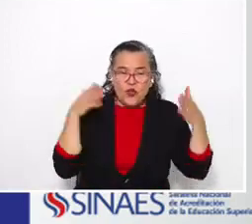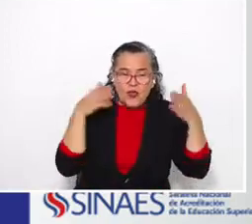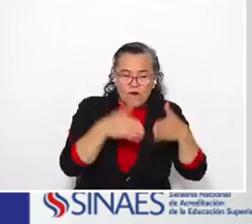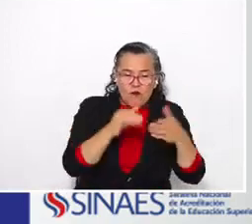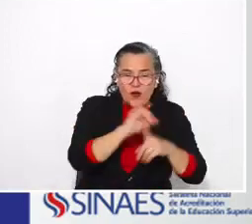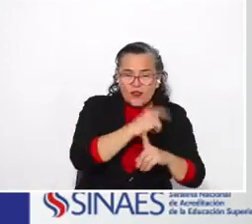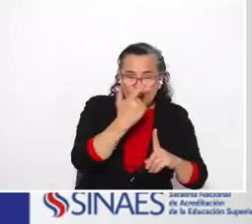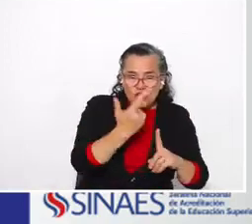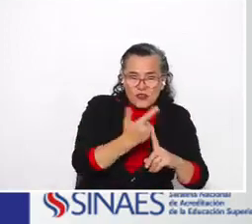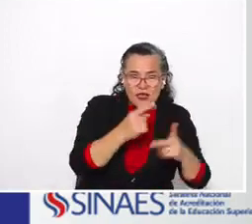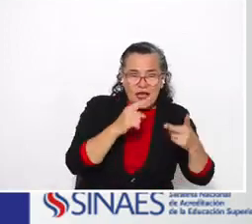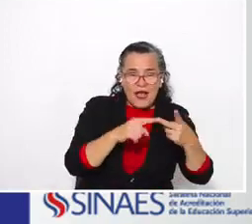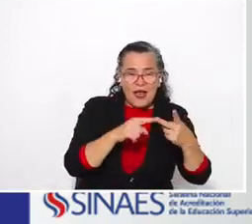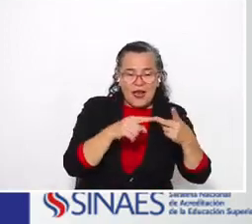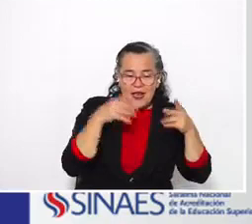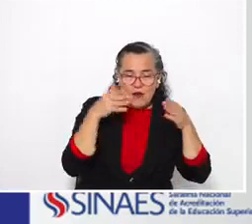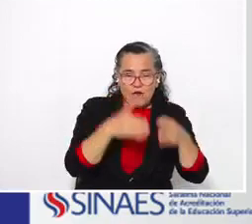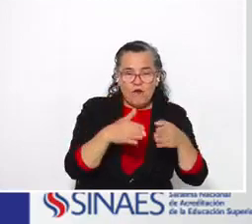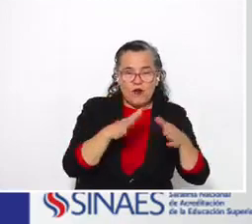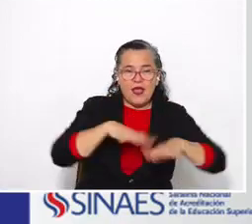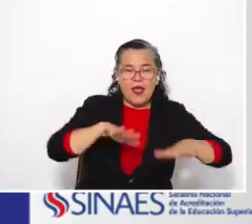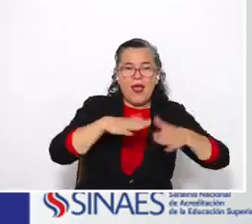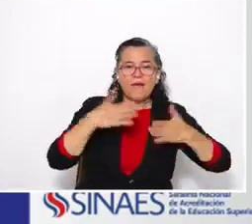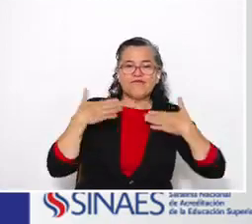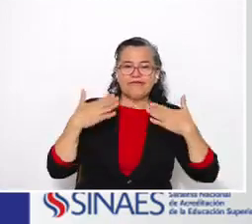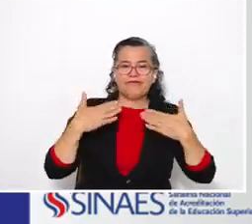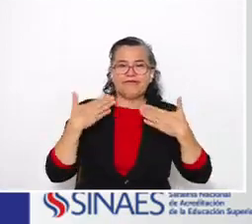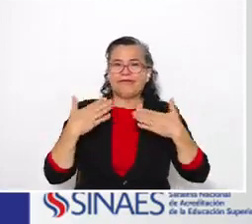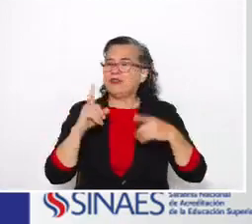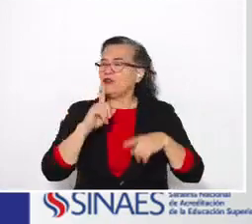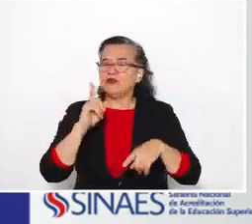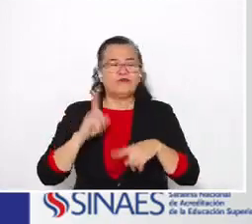social y un enfoque ambiental. Si no,